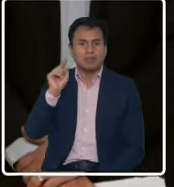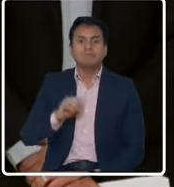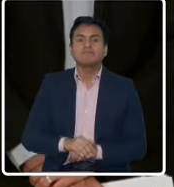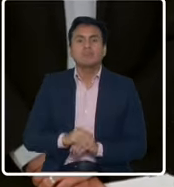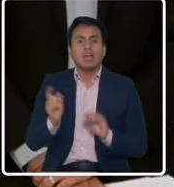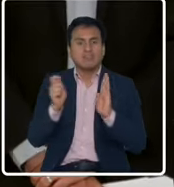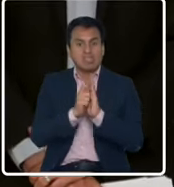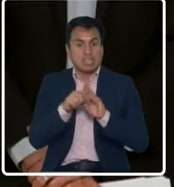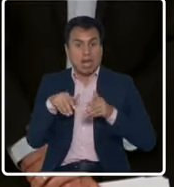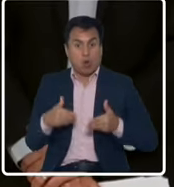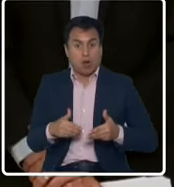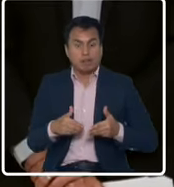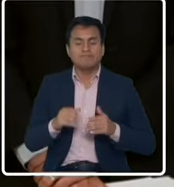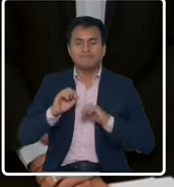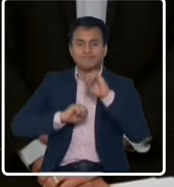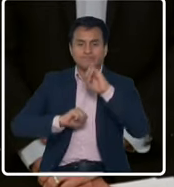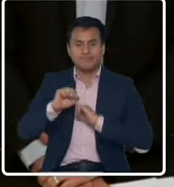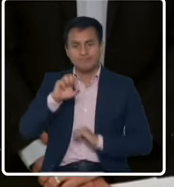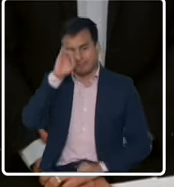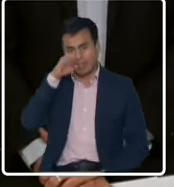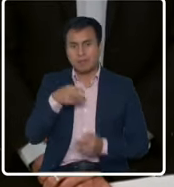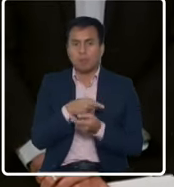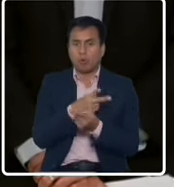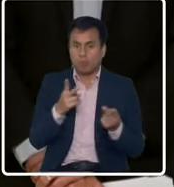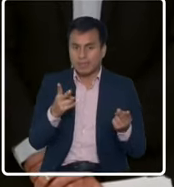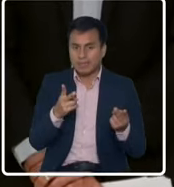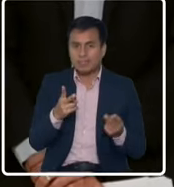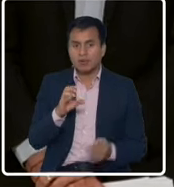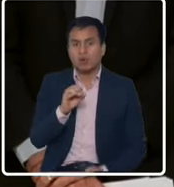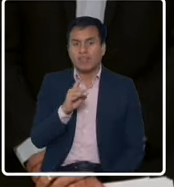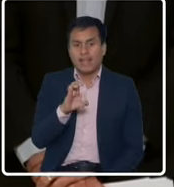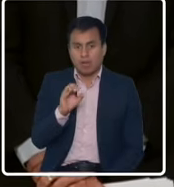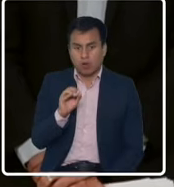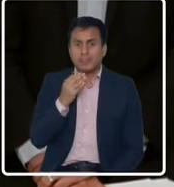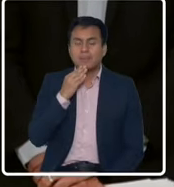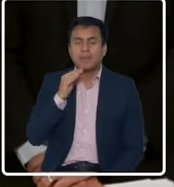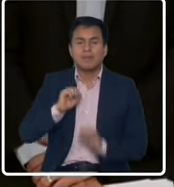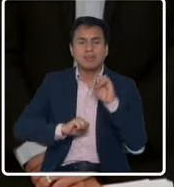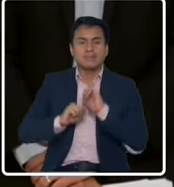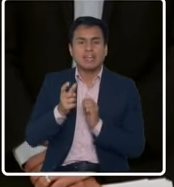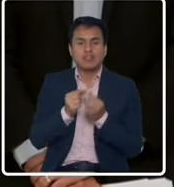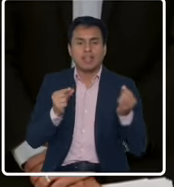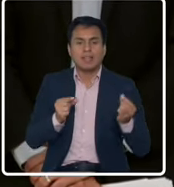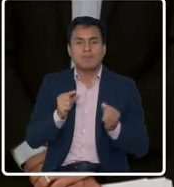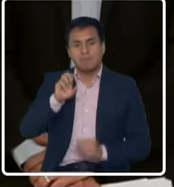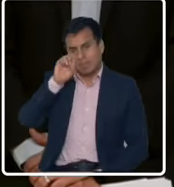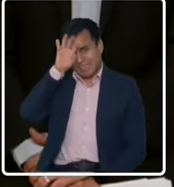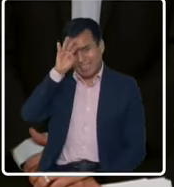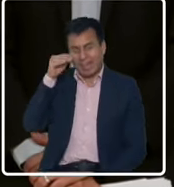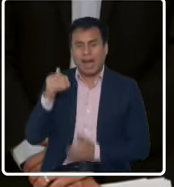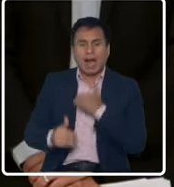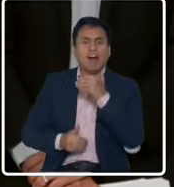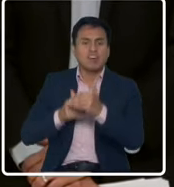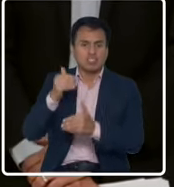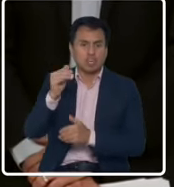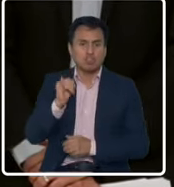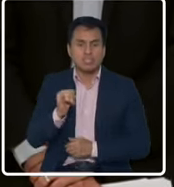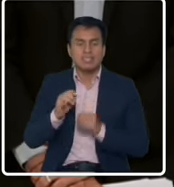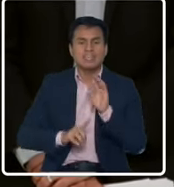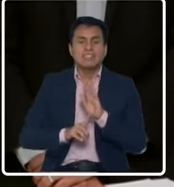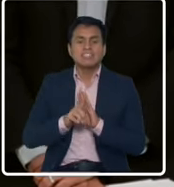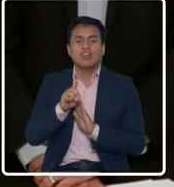a la fecha nuestras empresas mineras pública como es codelco y la empresa Nacional de minería han avanzado